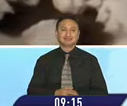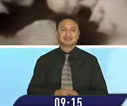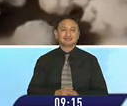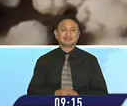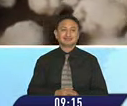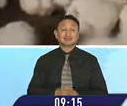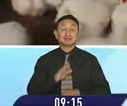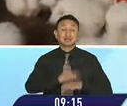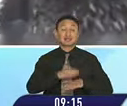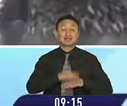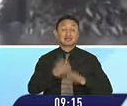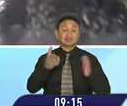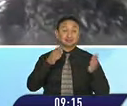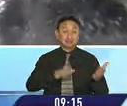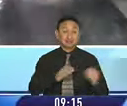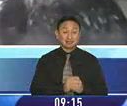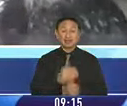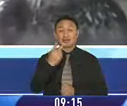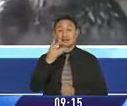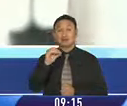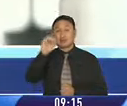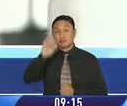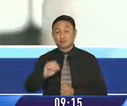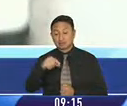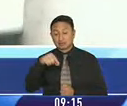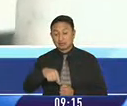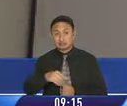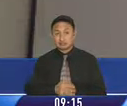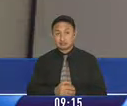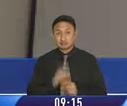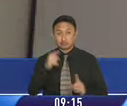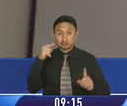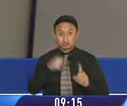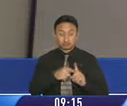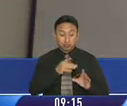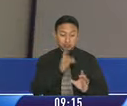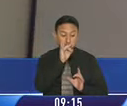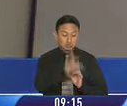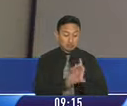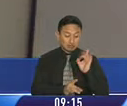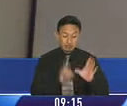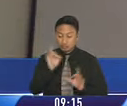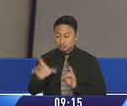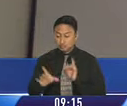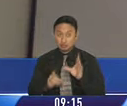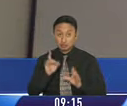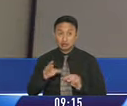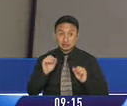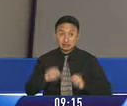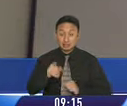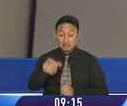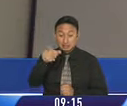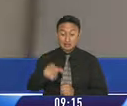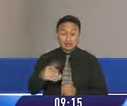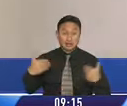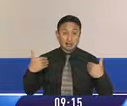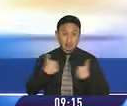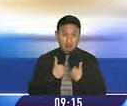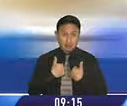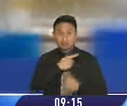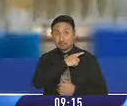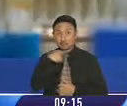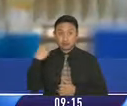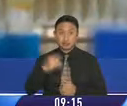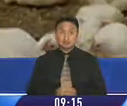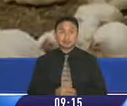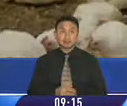del virus, ¿sí? El 20% al ser contactos directos de animales positivos pues han tenido que ser sacrificados sanitariamente. De la